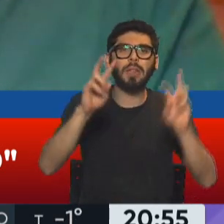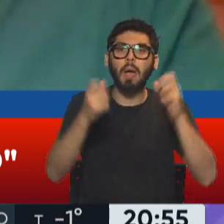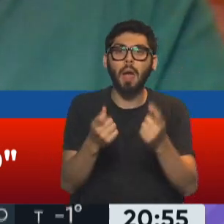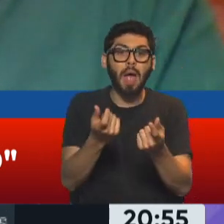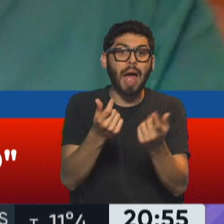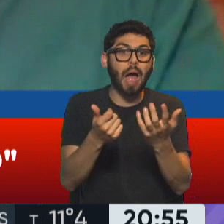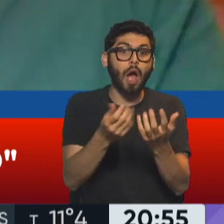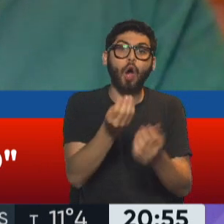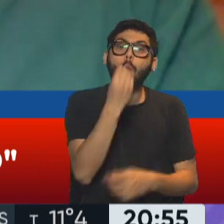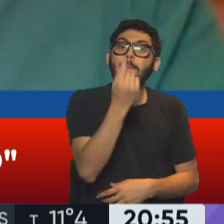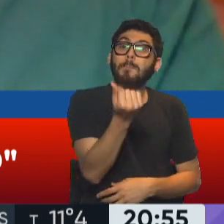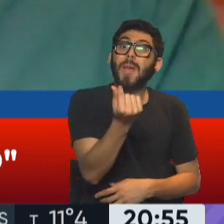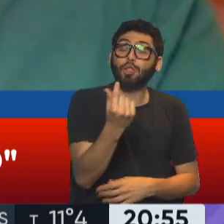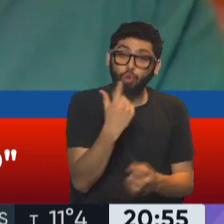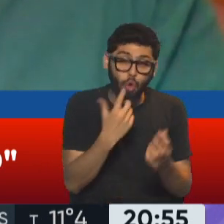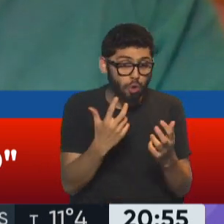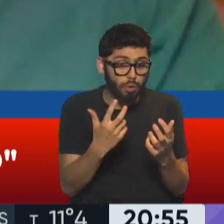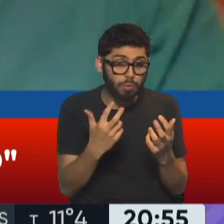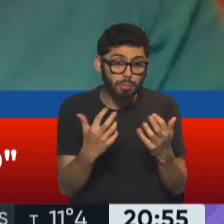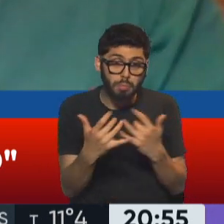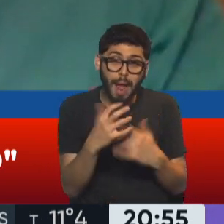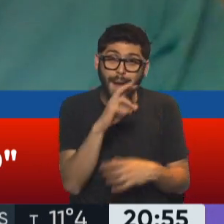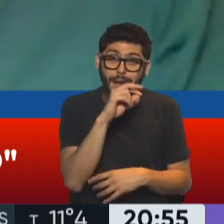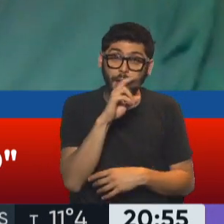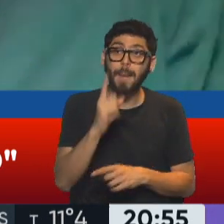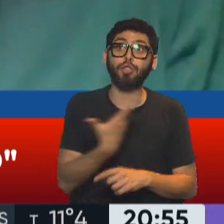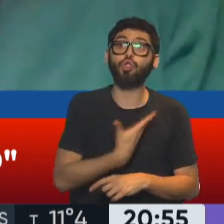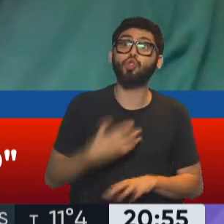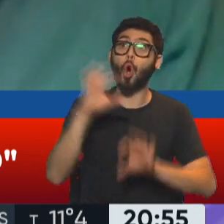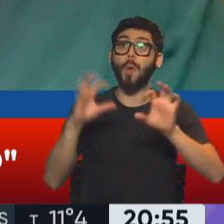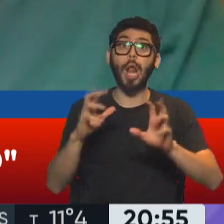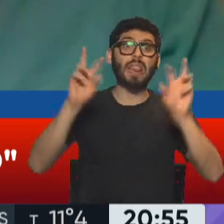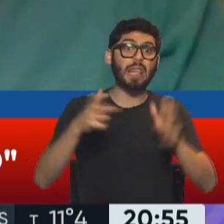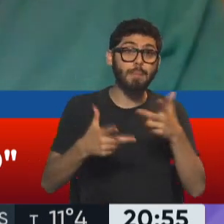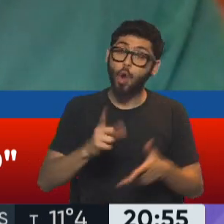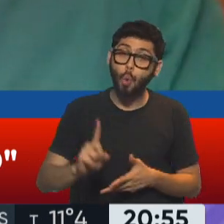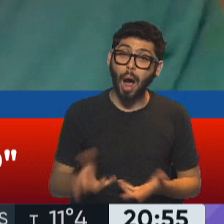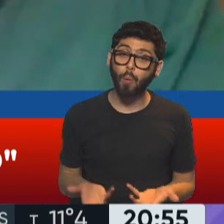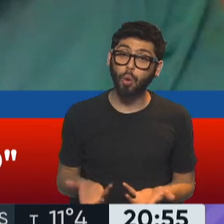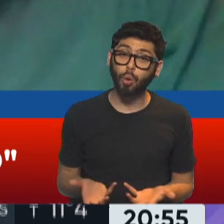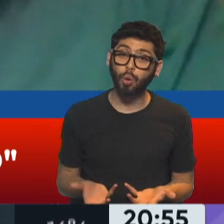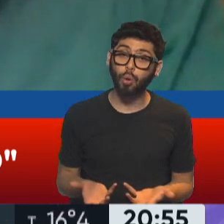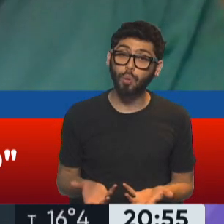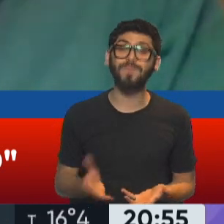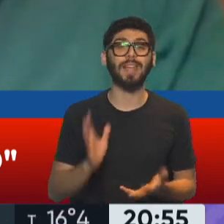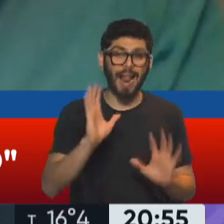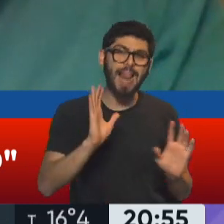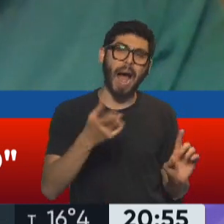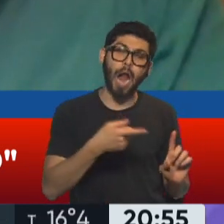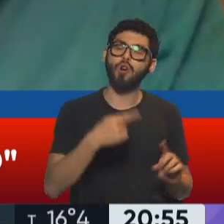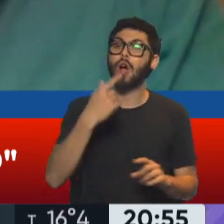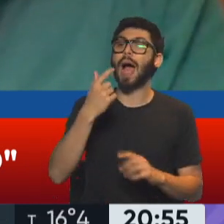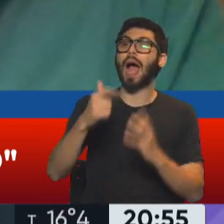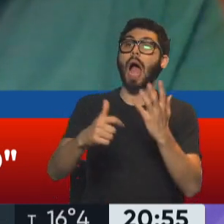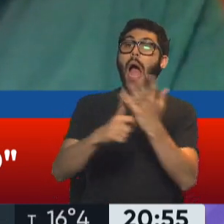a los precios de los alimentos. Y no escuché a los gobernadores tampoco hablar de esto. Claro, ¿el precio de la carne va a